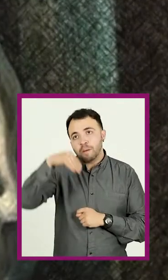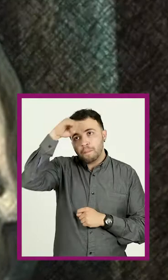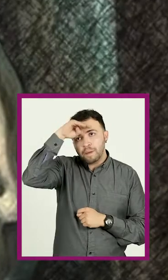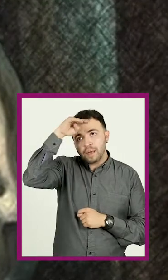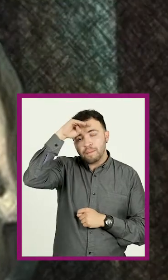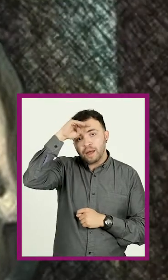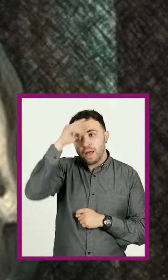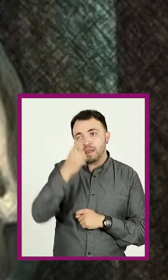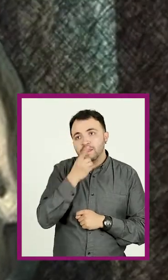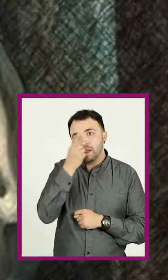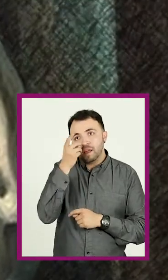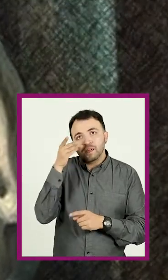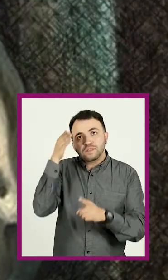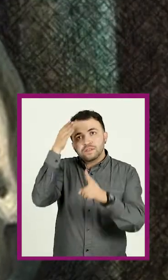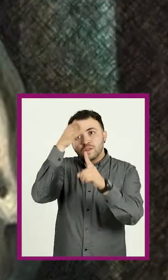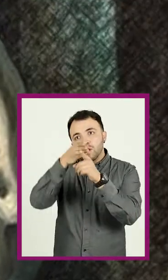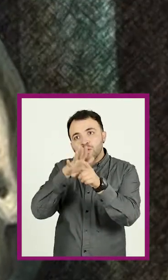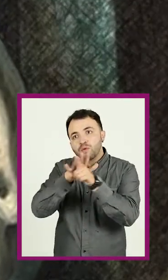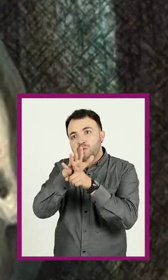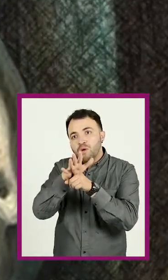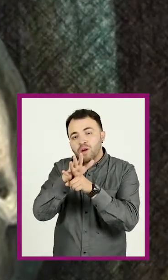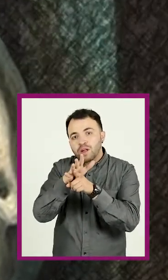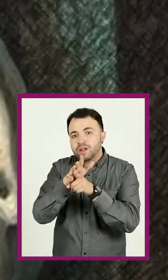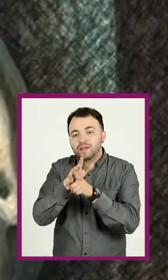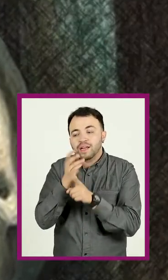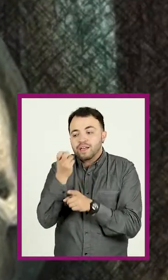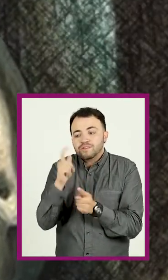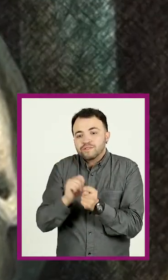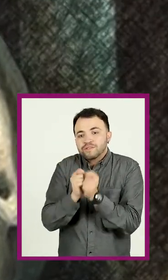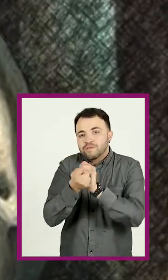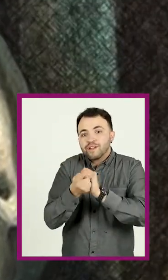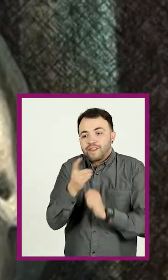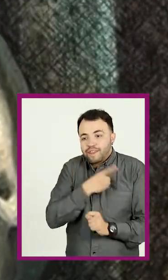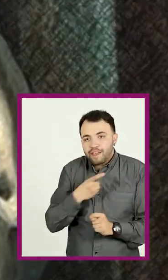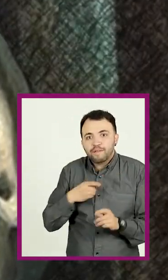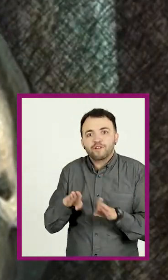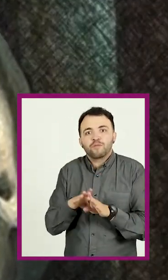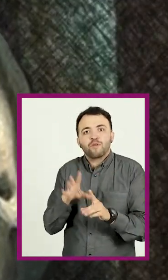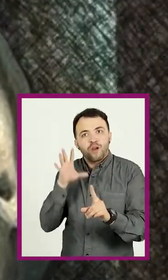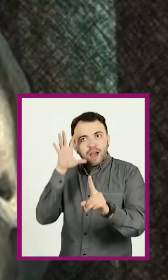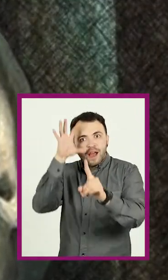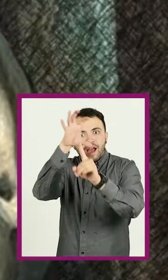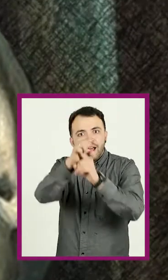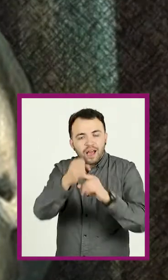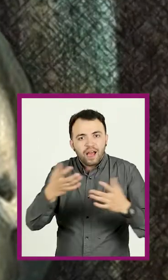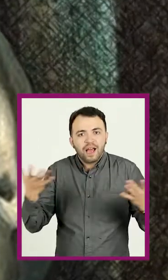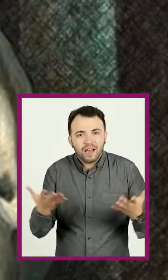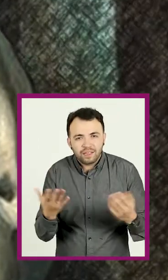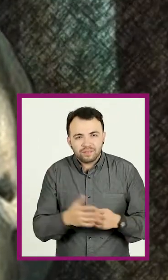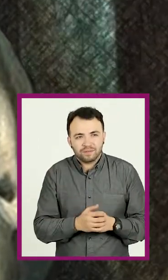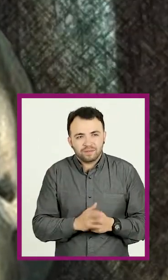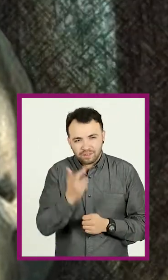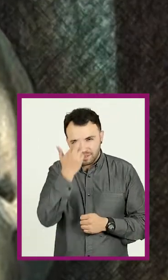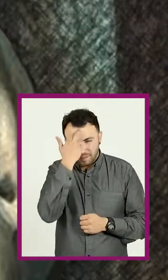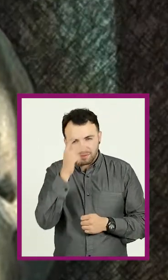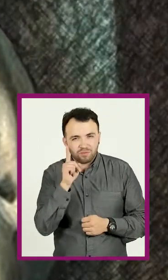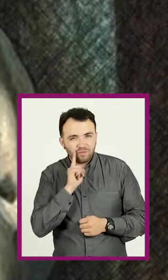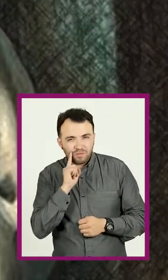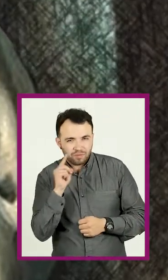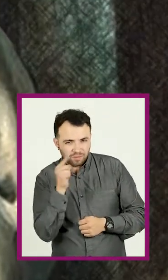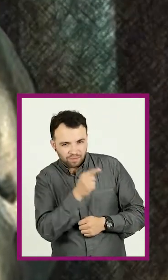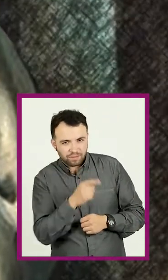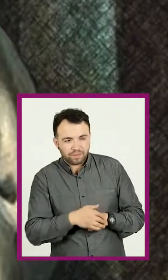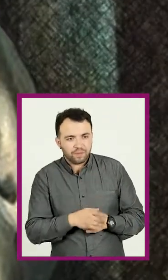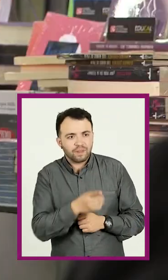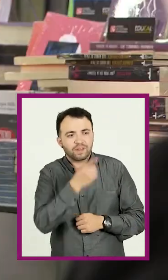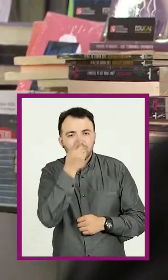El primero sueño. Sí. Y recordemos que Sor Juana, en ese maravilloso ensayo, nos habla de que el sueño